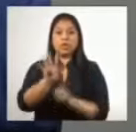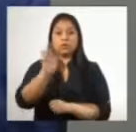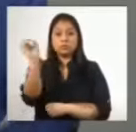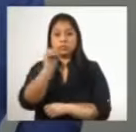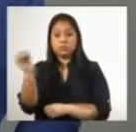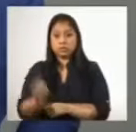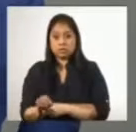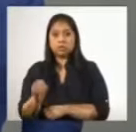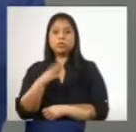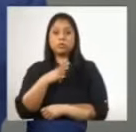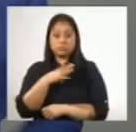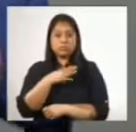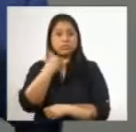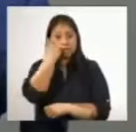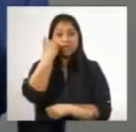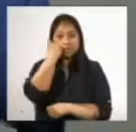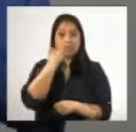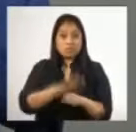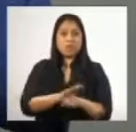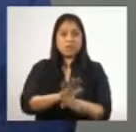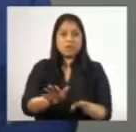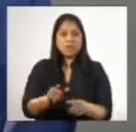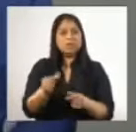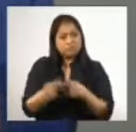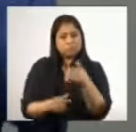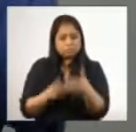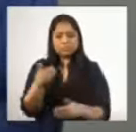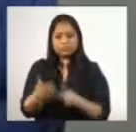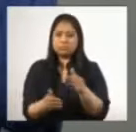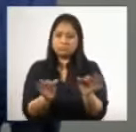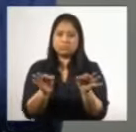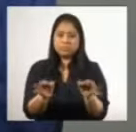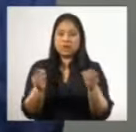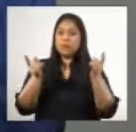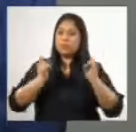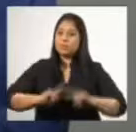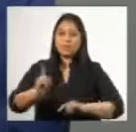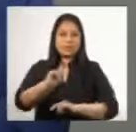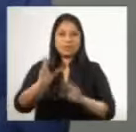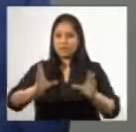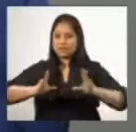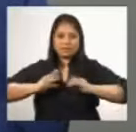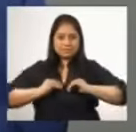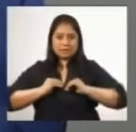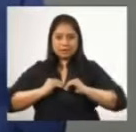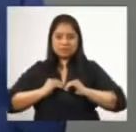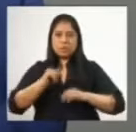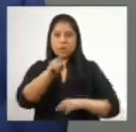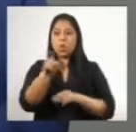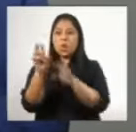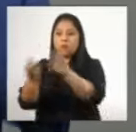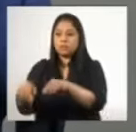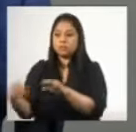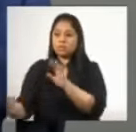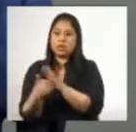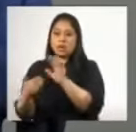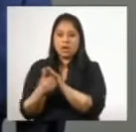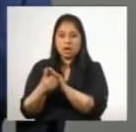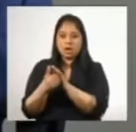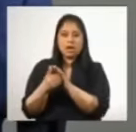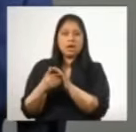14% resultaron positivas. Vamos por buen camino, pero no permitiremos que alguien extranjero que